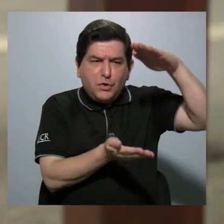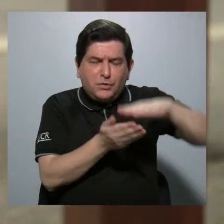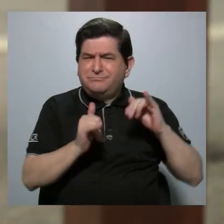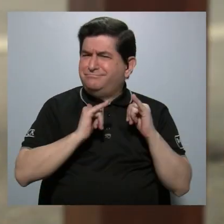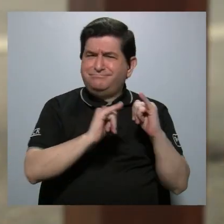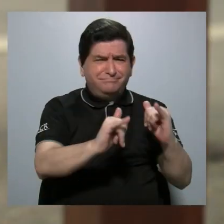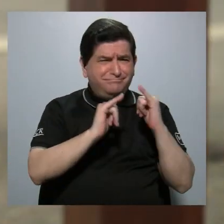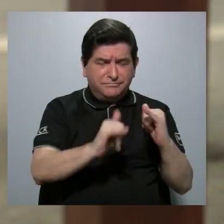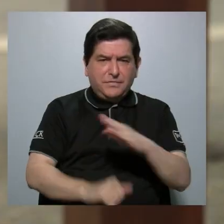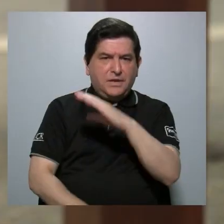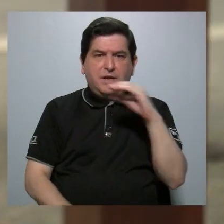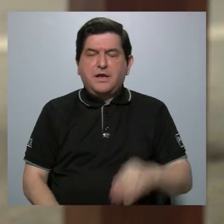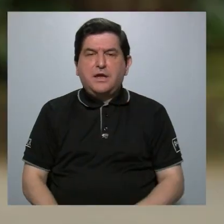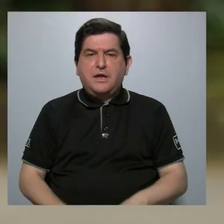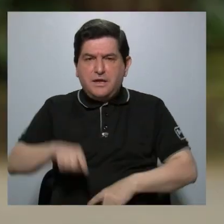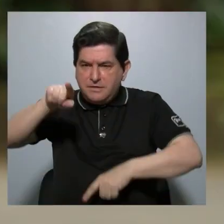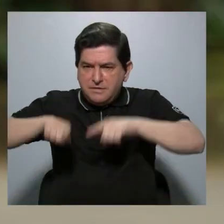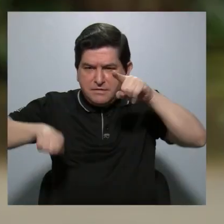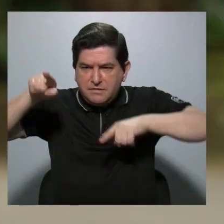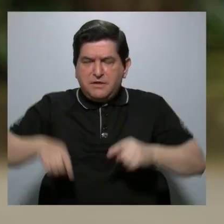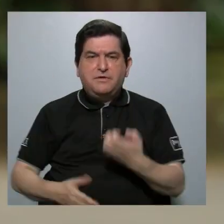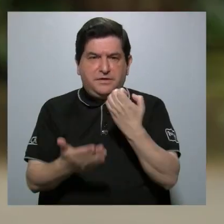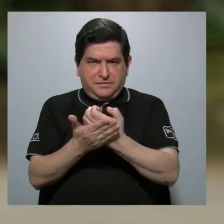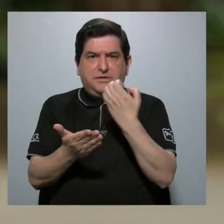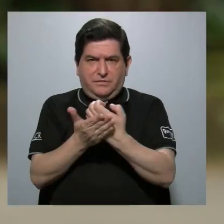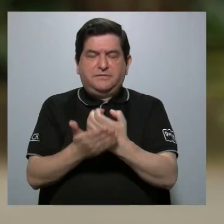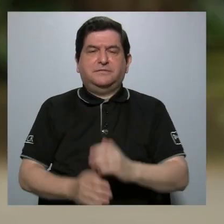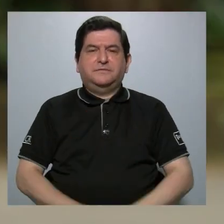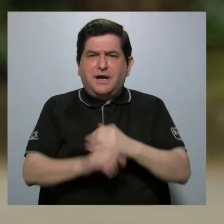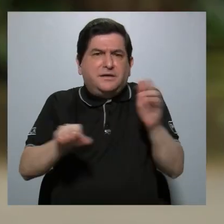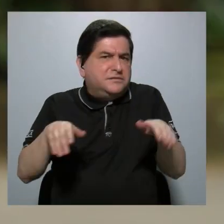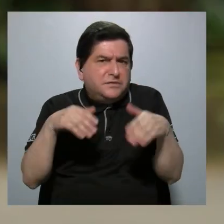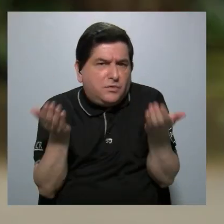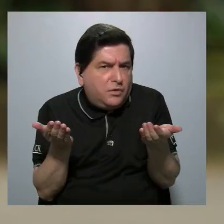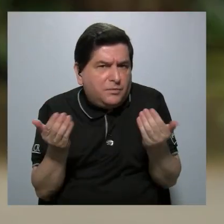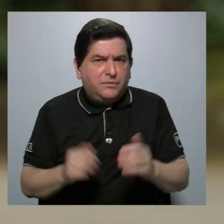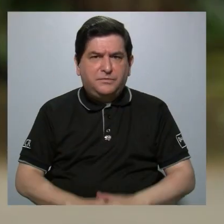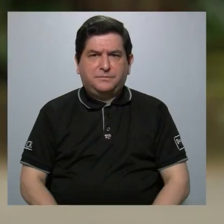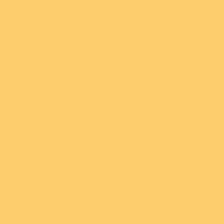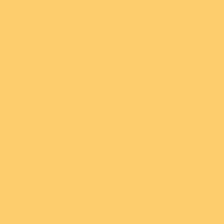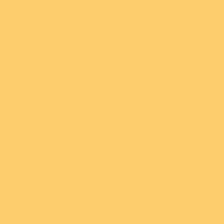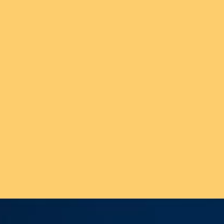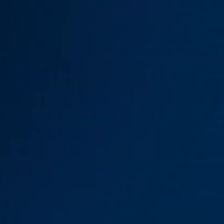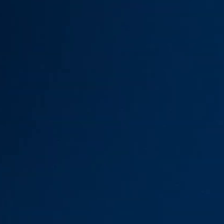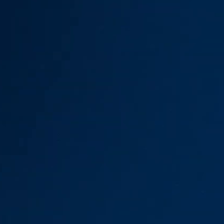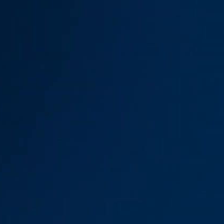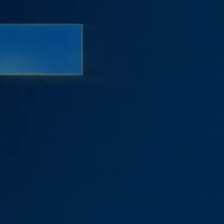diversificar más la economía. ¿Cómo hacerlo?